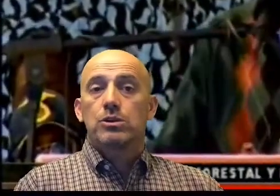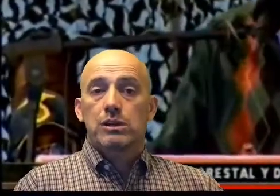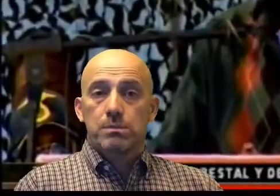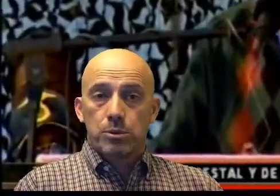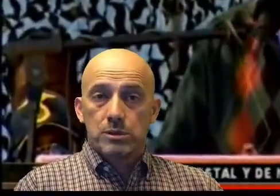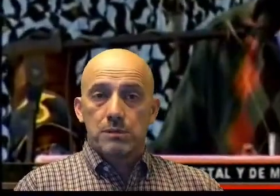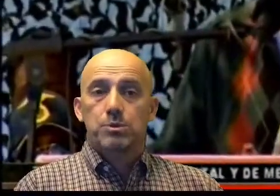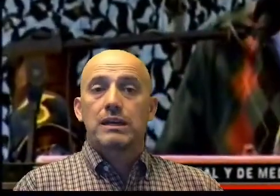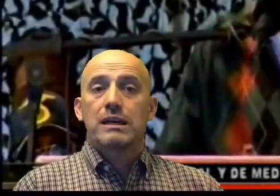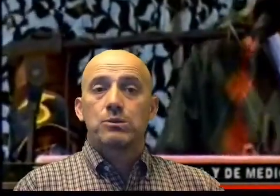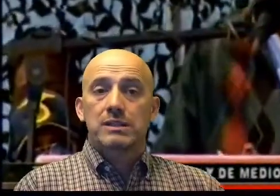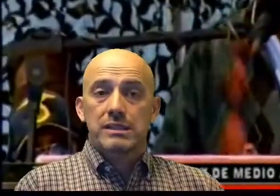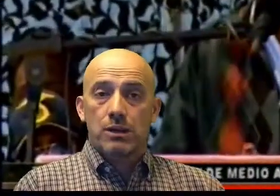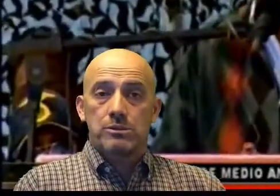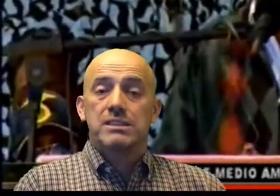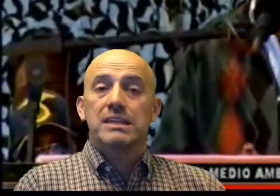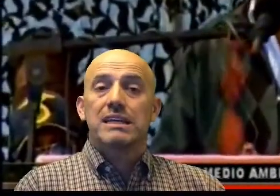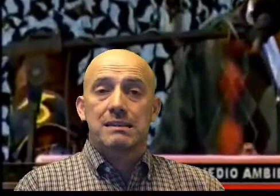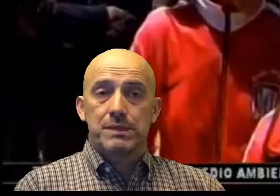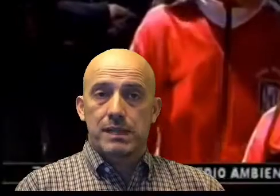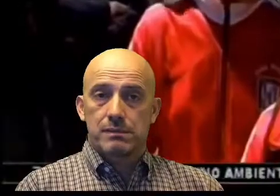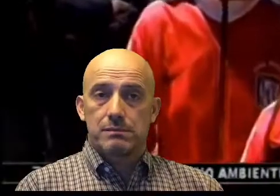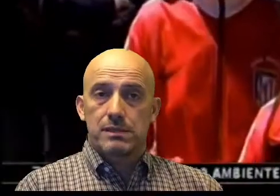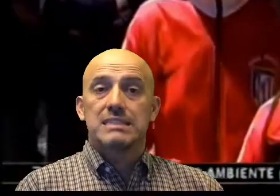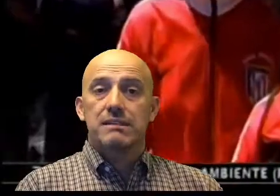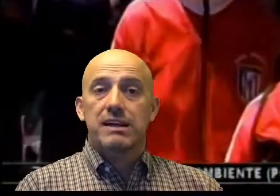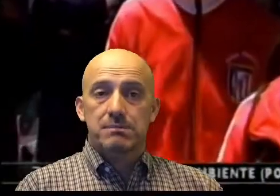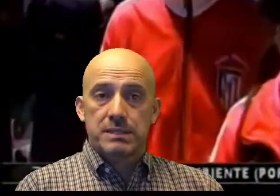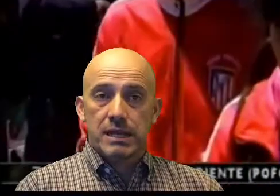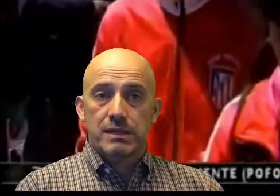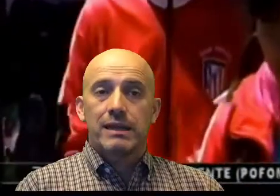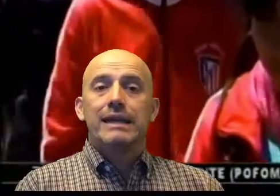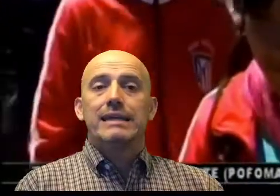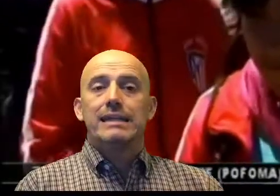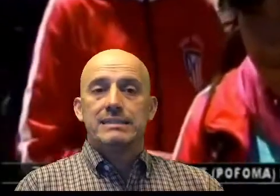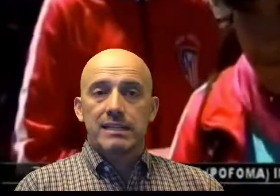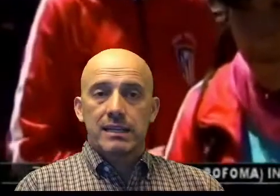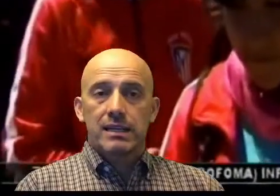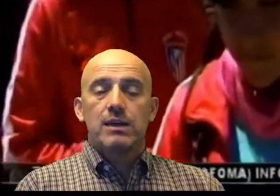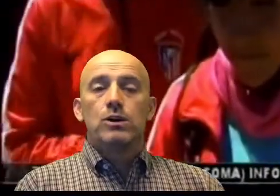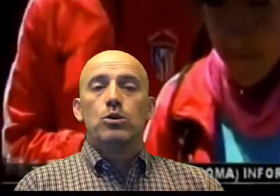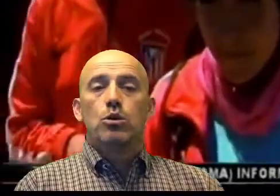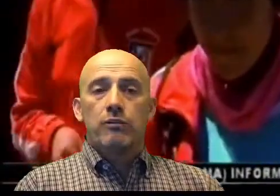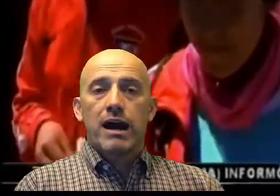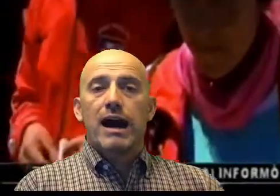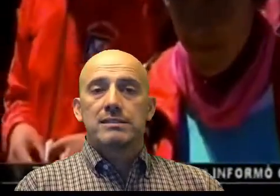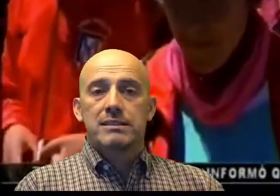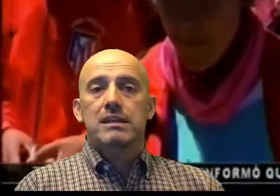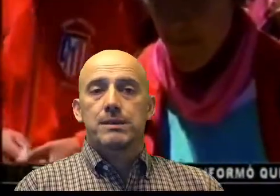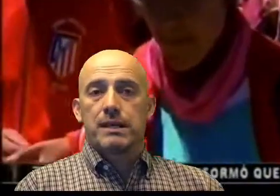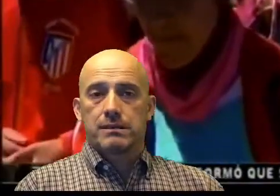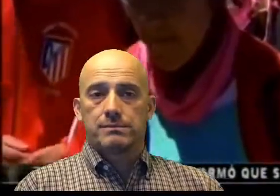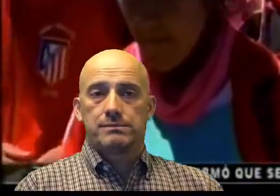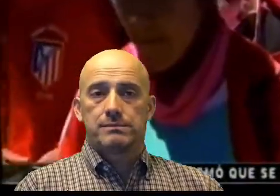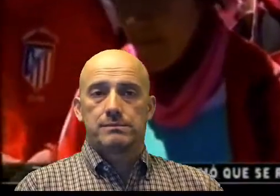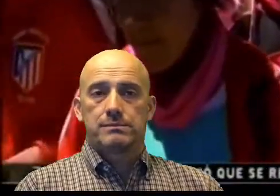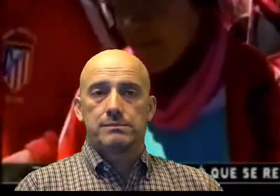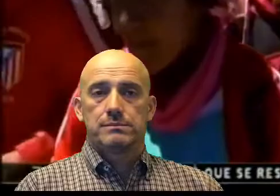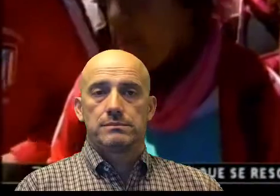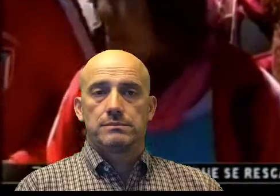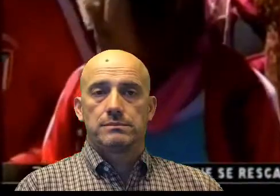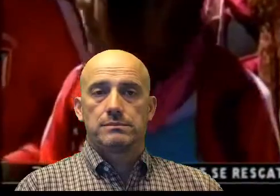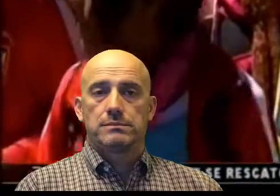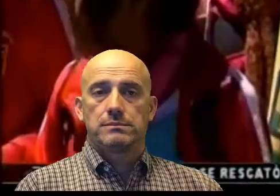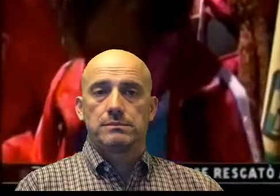no les corresponde porque ya hay un tratado que se tiene que respetar y se va a respetar y chile lo va a hacer respetar